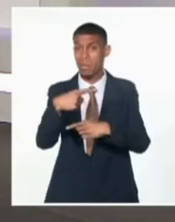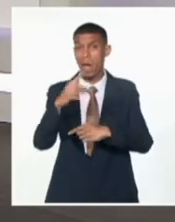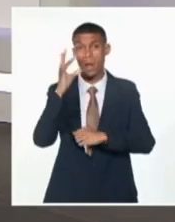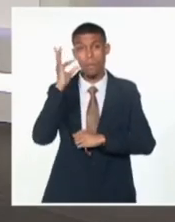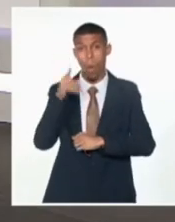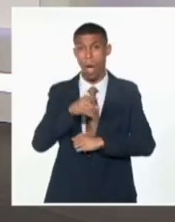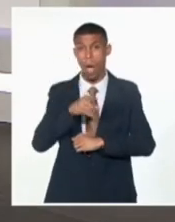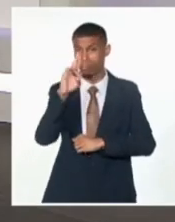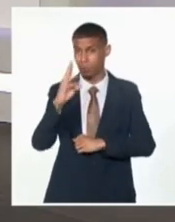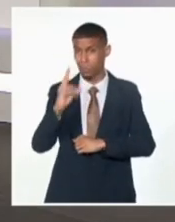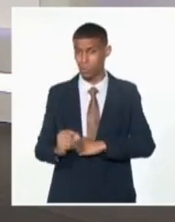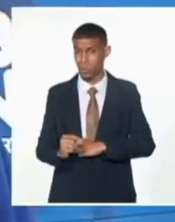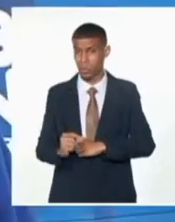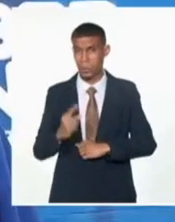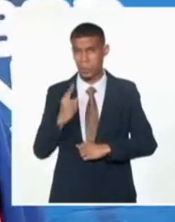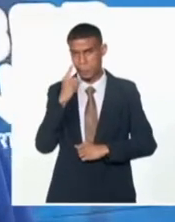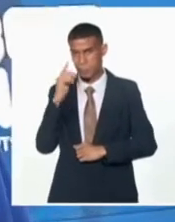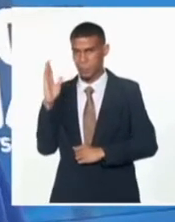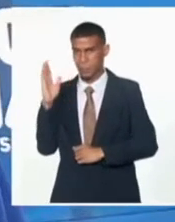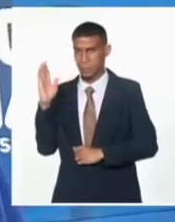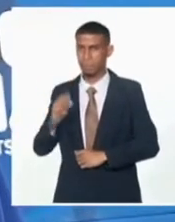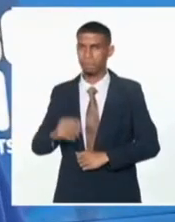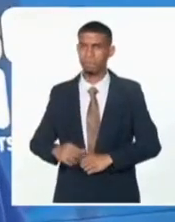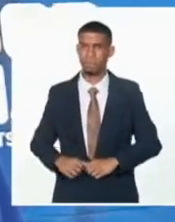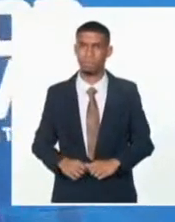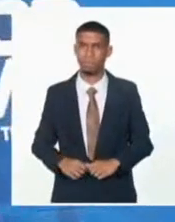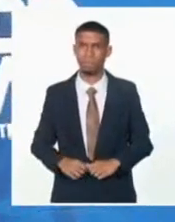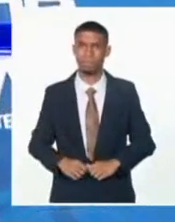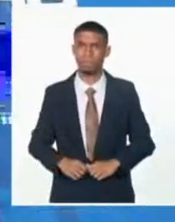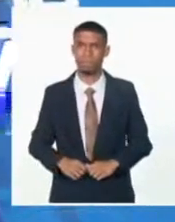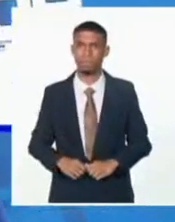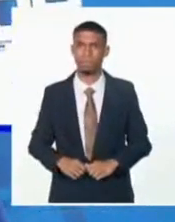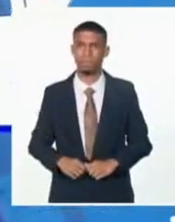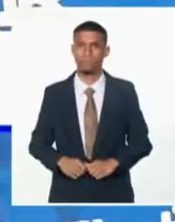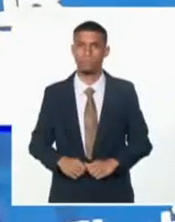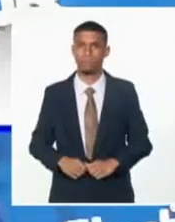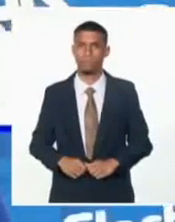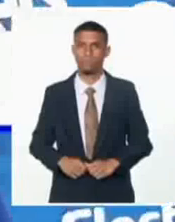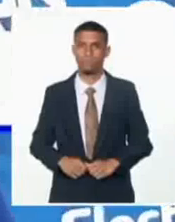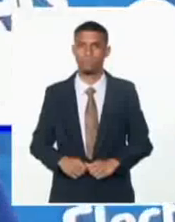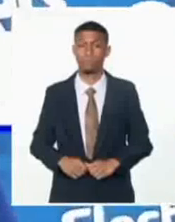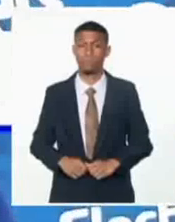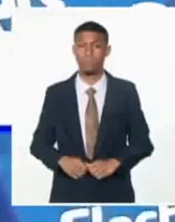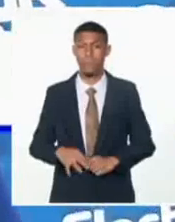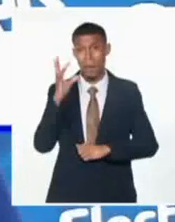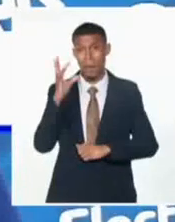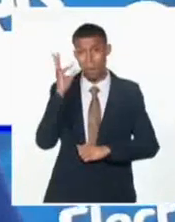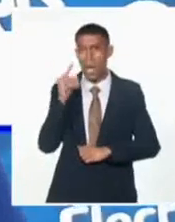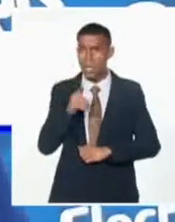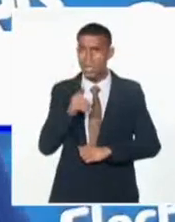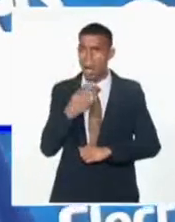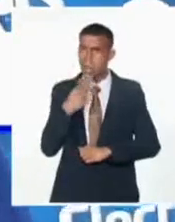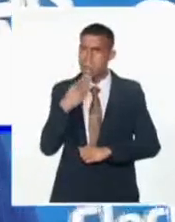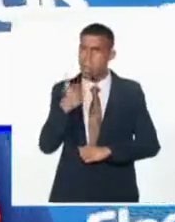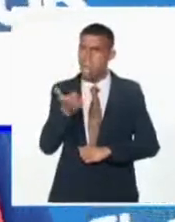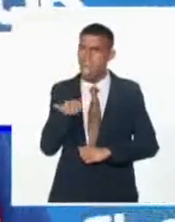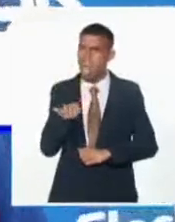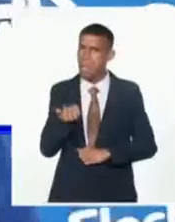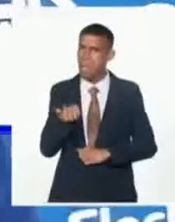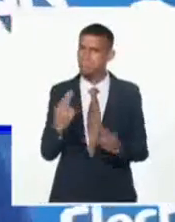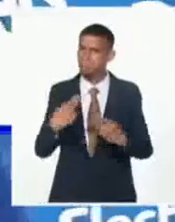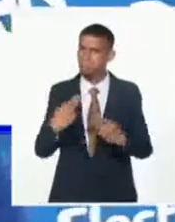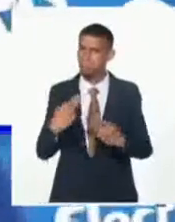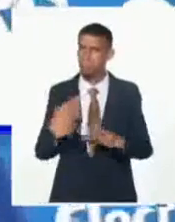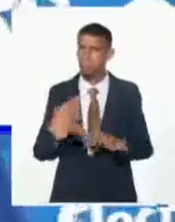de hoy, Yarianna López. No, las muchachitas se han comportado excelentemente. Los 3